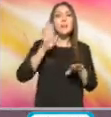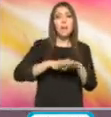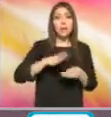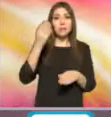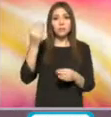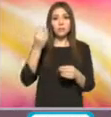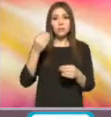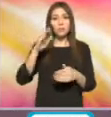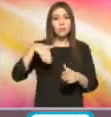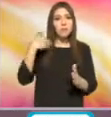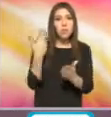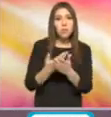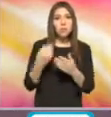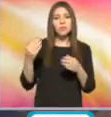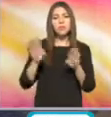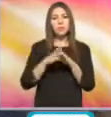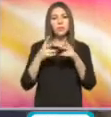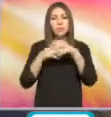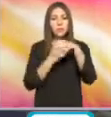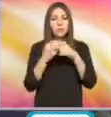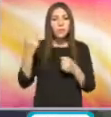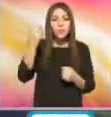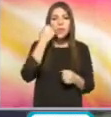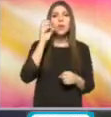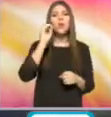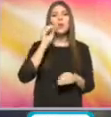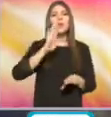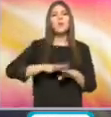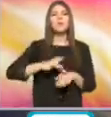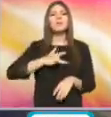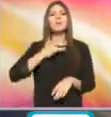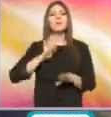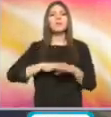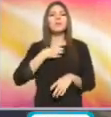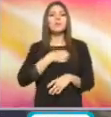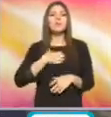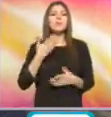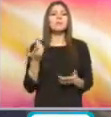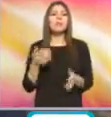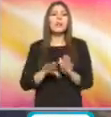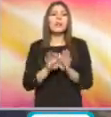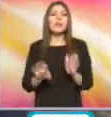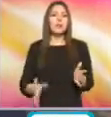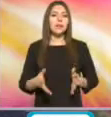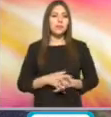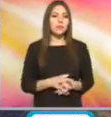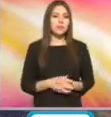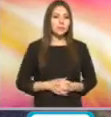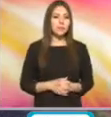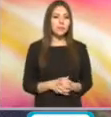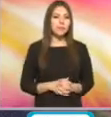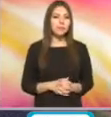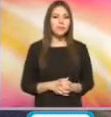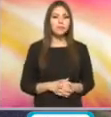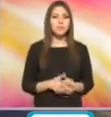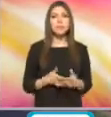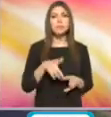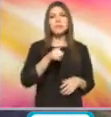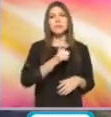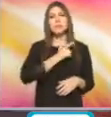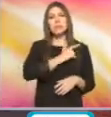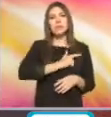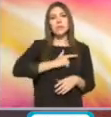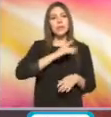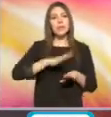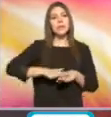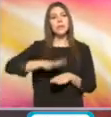más satisfacciones, por ejemplo? Bueno, mira, en lo personal, para Blue Panther Jr., la lucha libre le ha dejado más satisfacciones